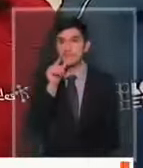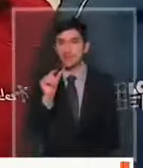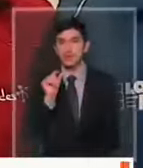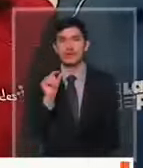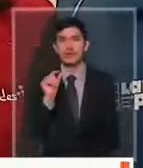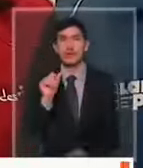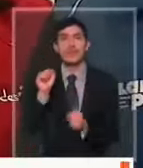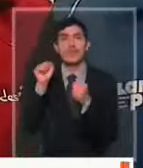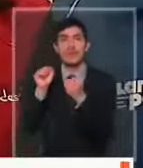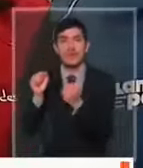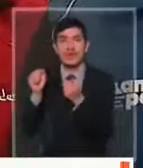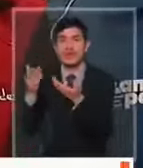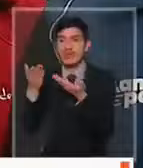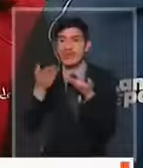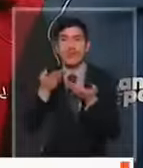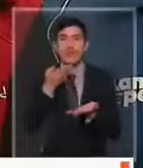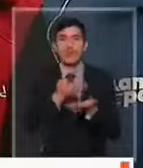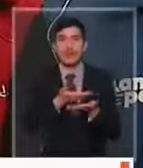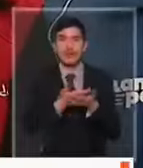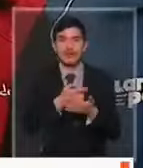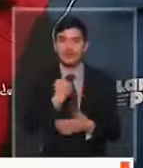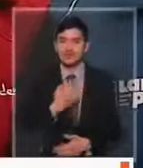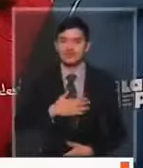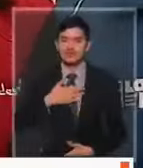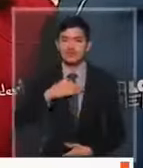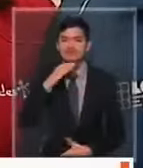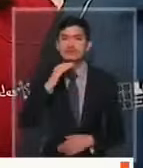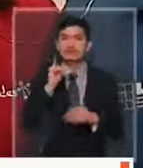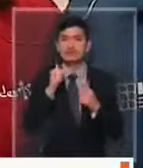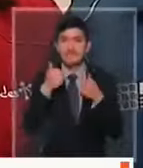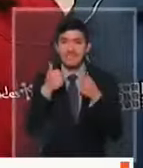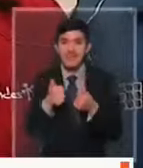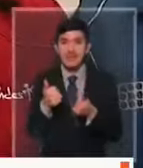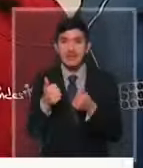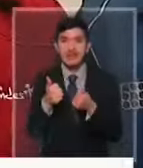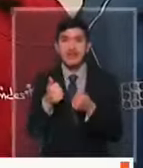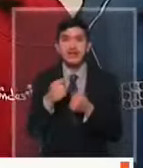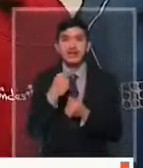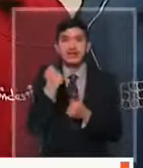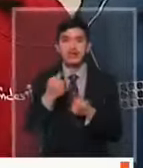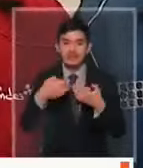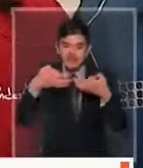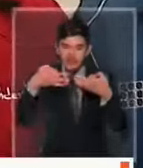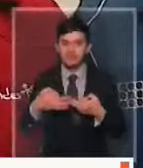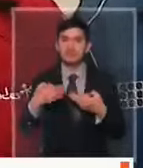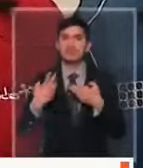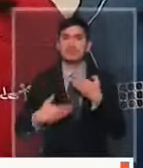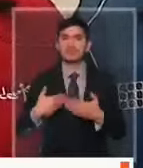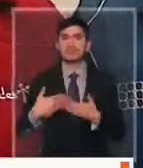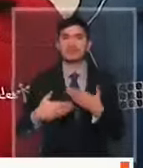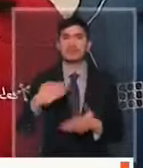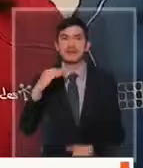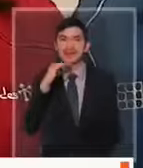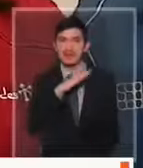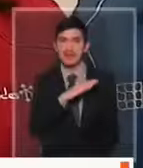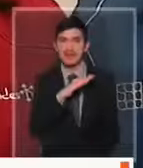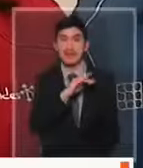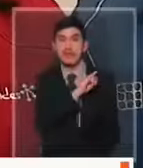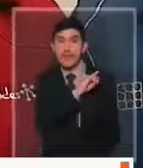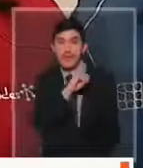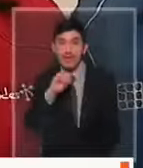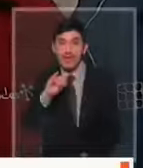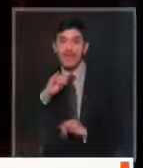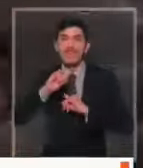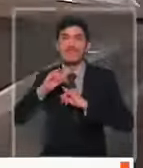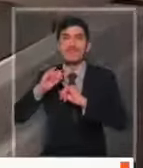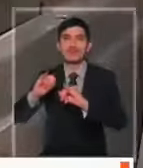nos puedan entregar una propuesta satisfactoria. Si es así, nosotros formalizamos este proceso de una manera rápida y posteriormente